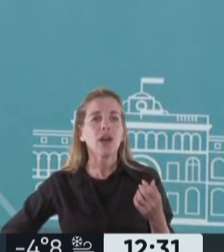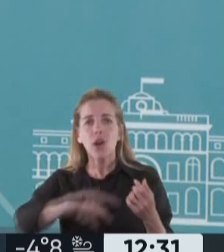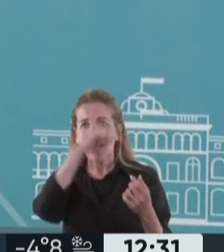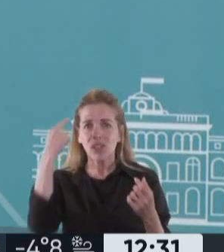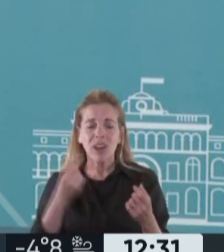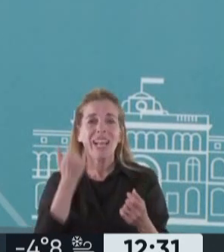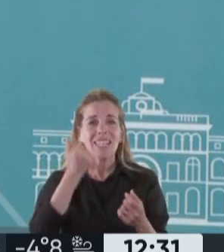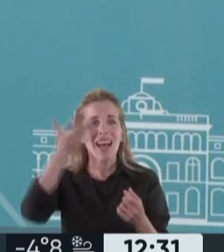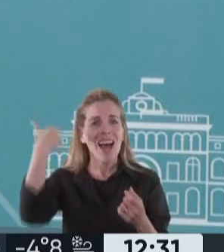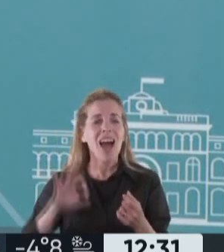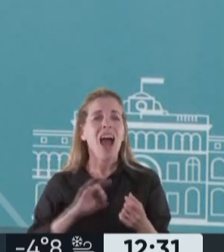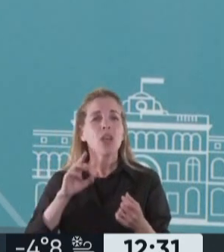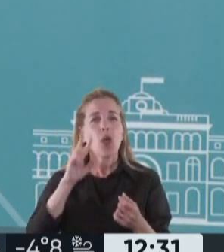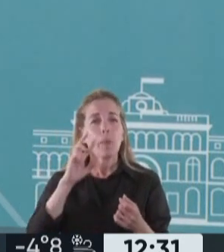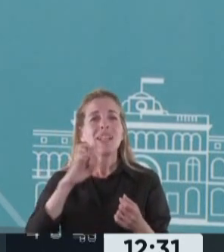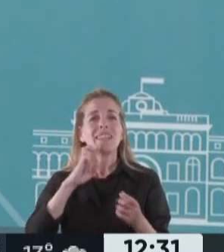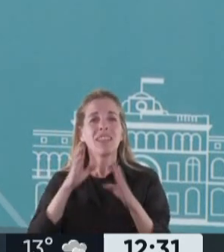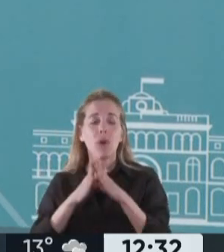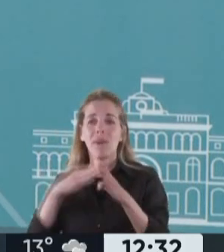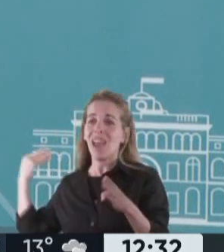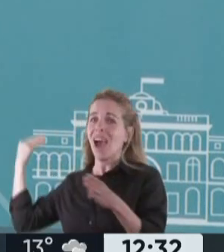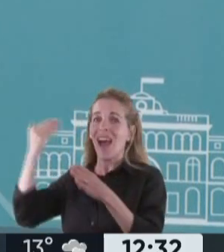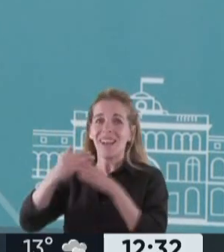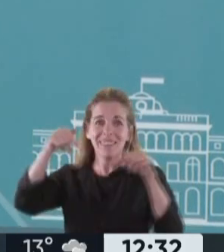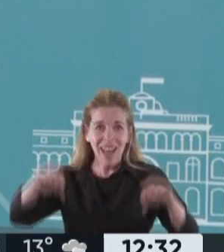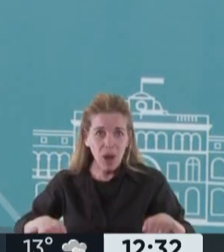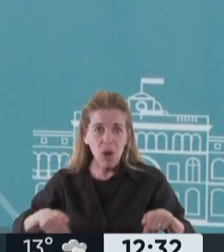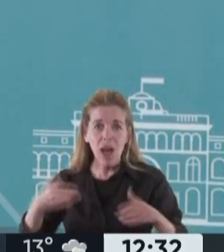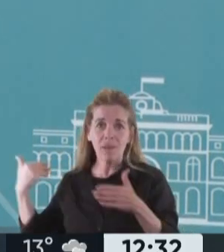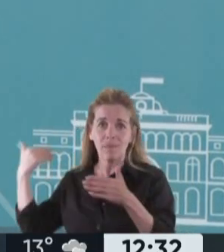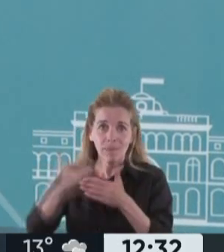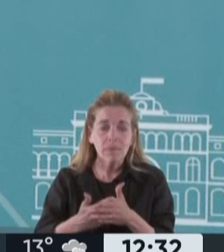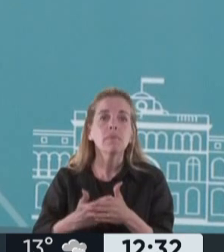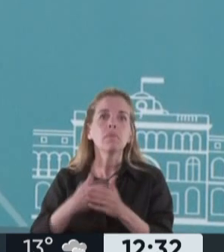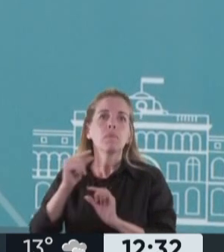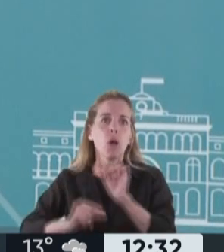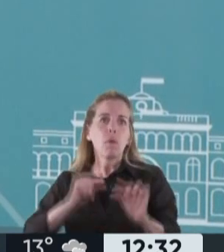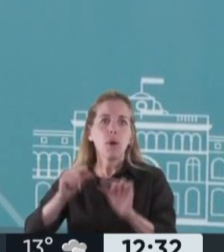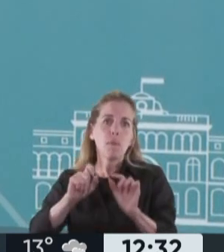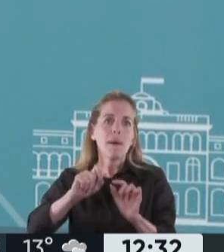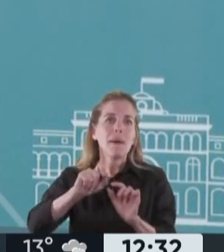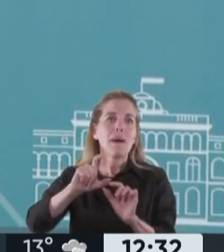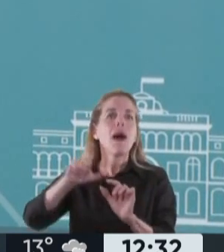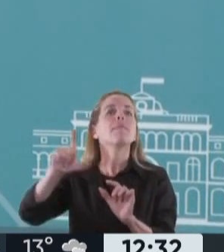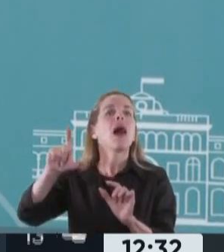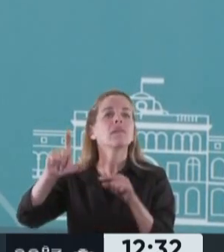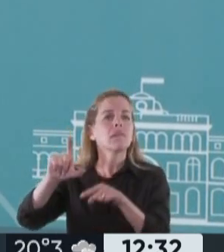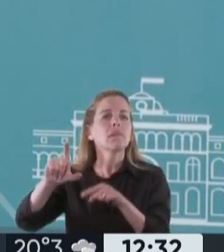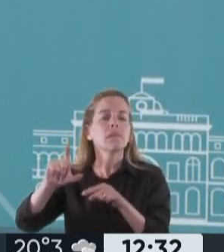el año 2019 hasta la actualidad ha venido incrementando el aporte